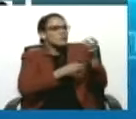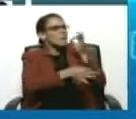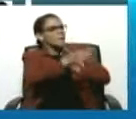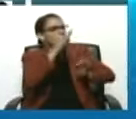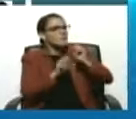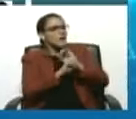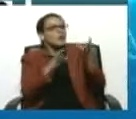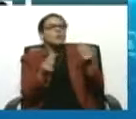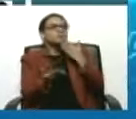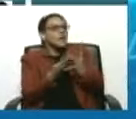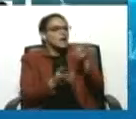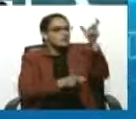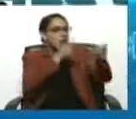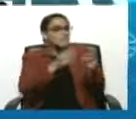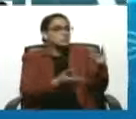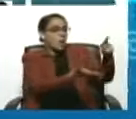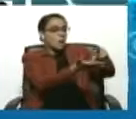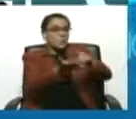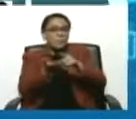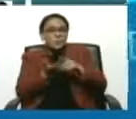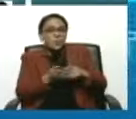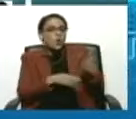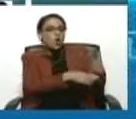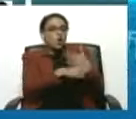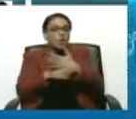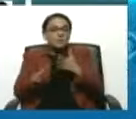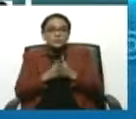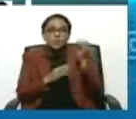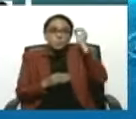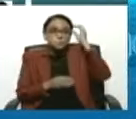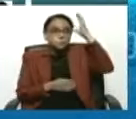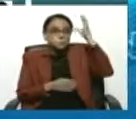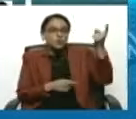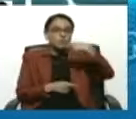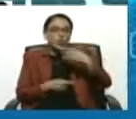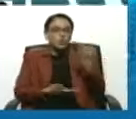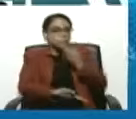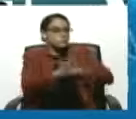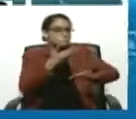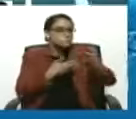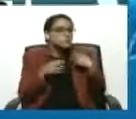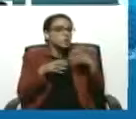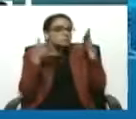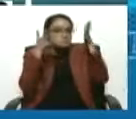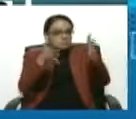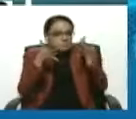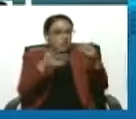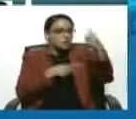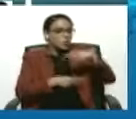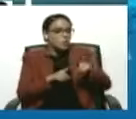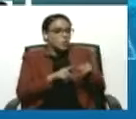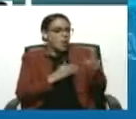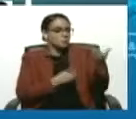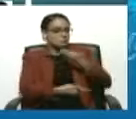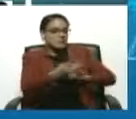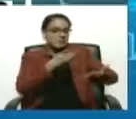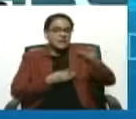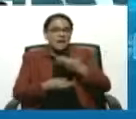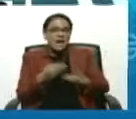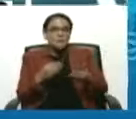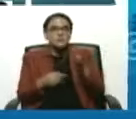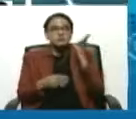gracias por venir a compartir sus ideas, estrategias, conocimientos y la